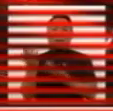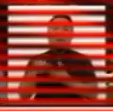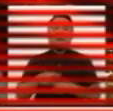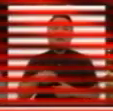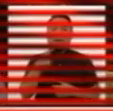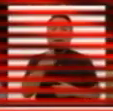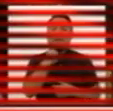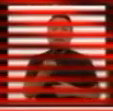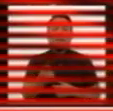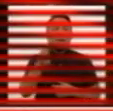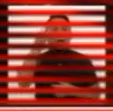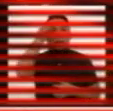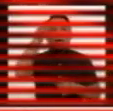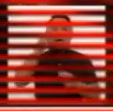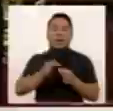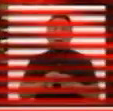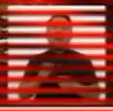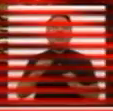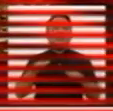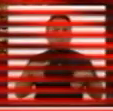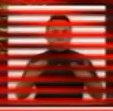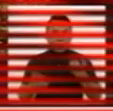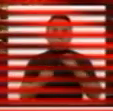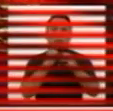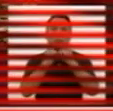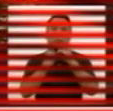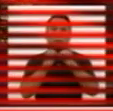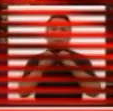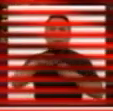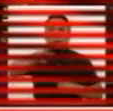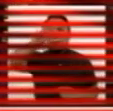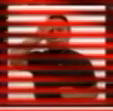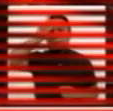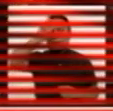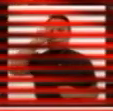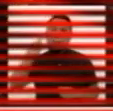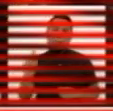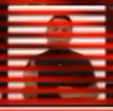creer que todo tiene una solución, de que el Perú está primero.